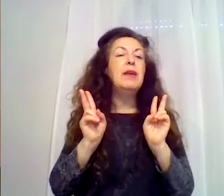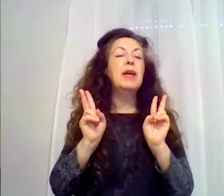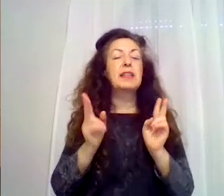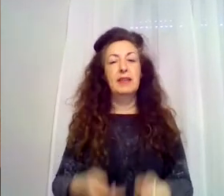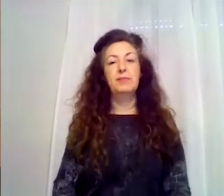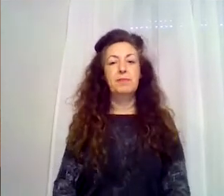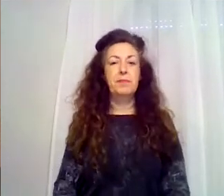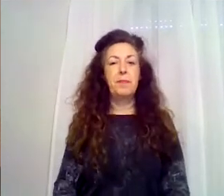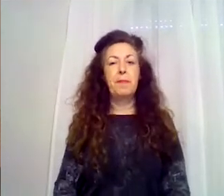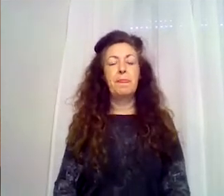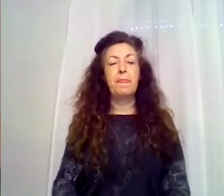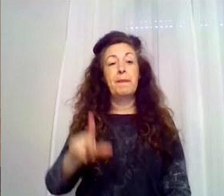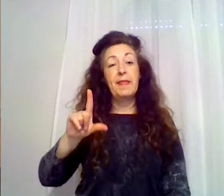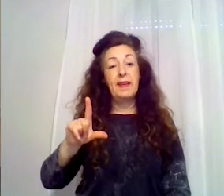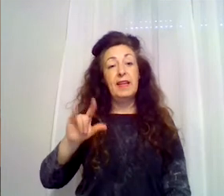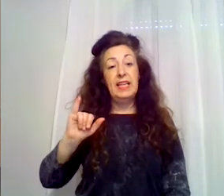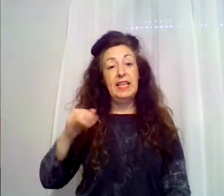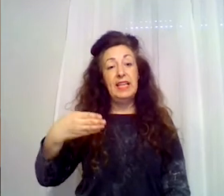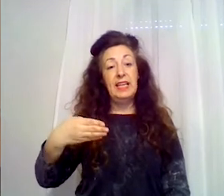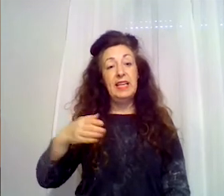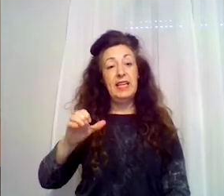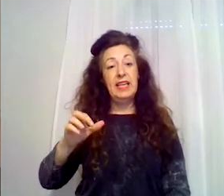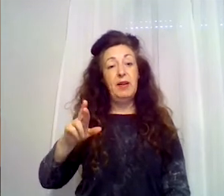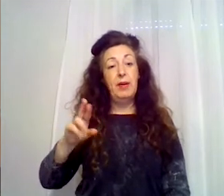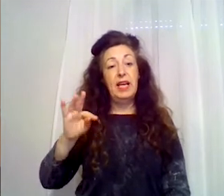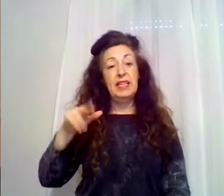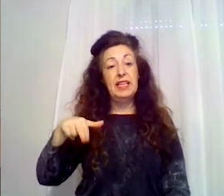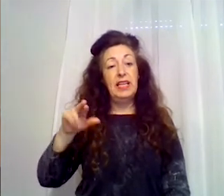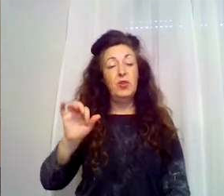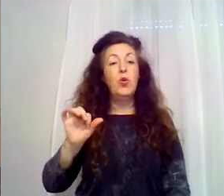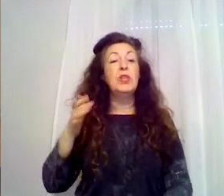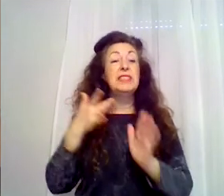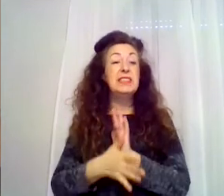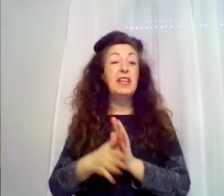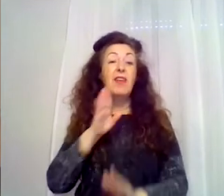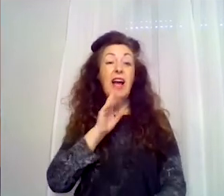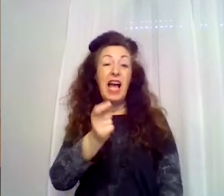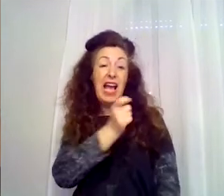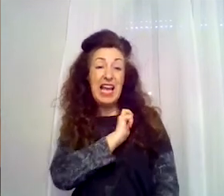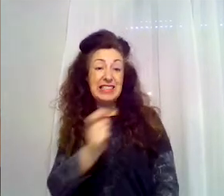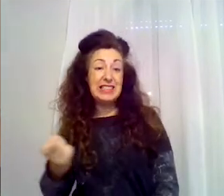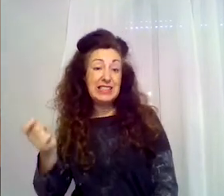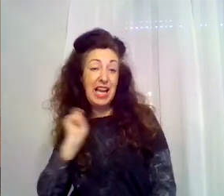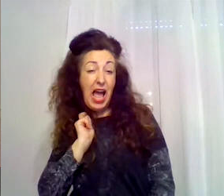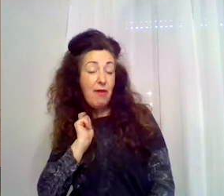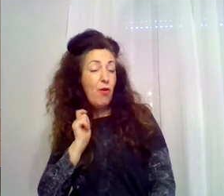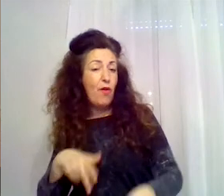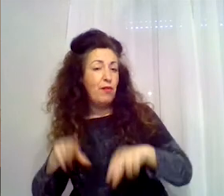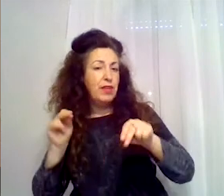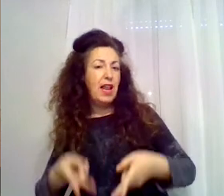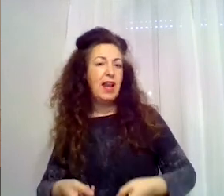todo epicúreo es inmediatamente visto como algo malo. Por eso luego también, cuando llega el fin del siglo